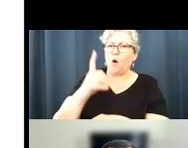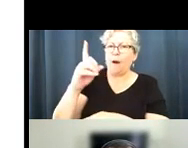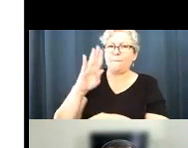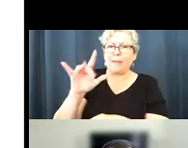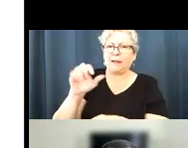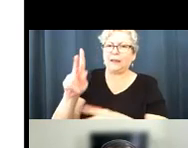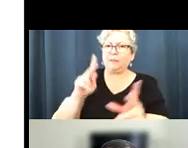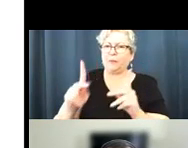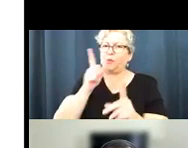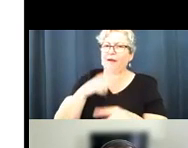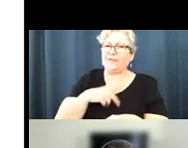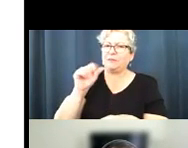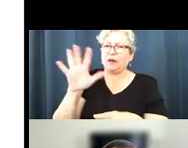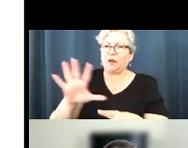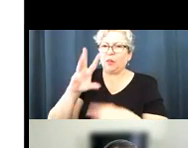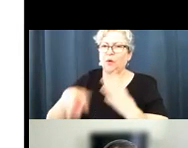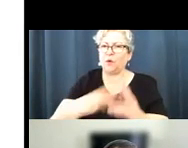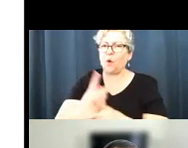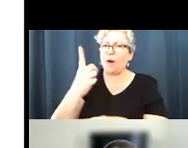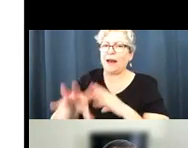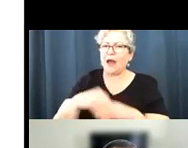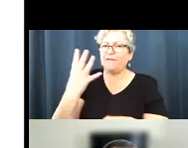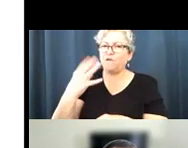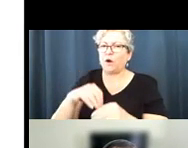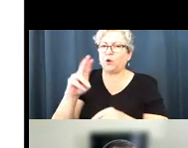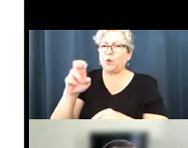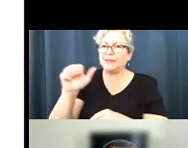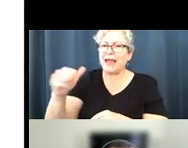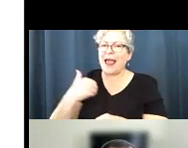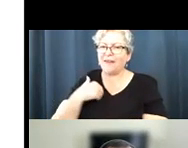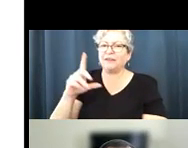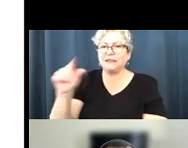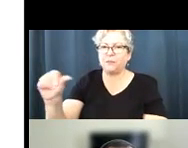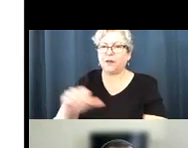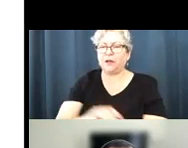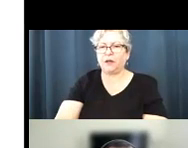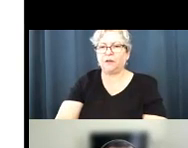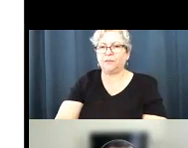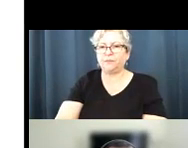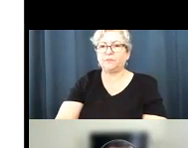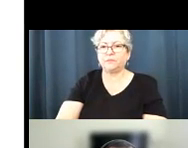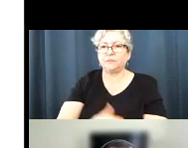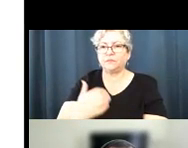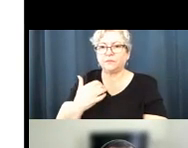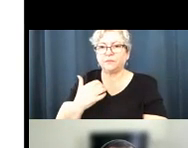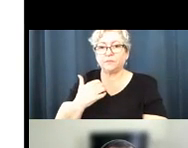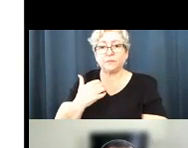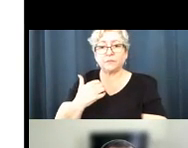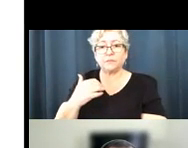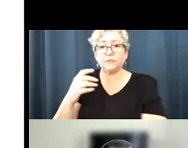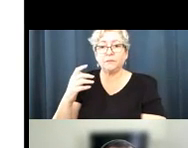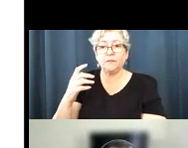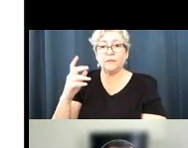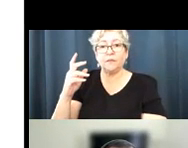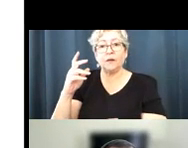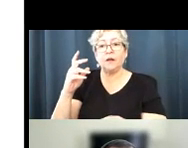mundo. Es un mercado gigante que nadie se quiere perder. De 1 en cada 4 personas en los Estados Unidos tienen algún tipo de discapacidad. Las personas